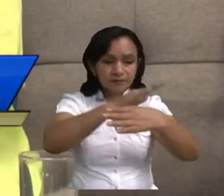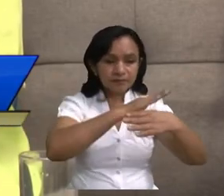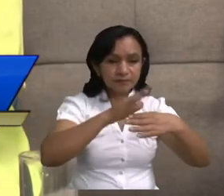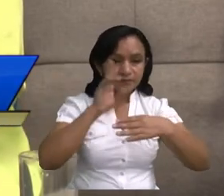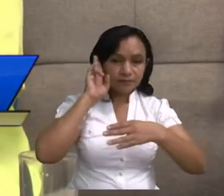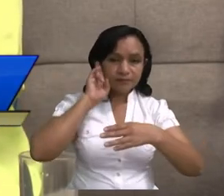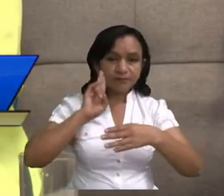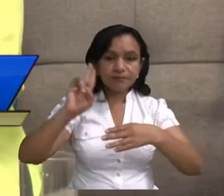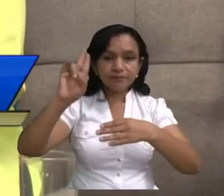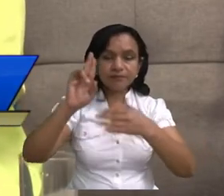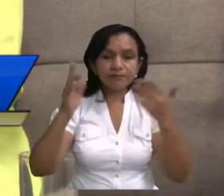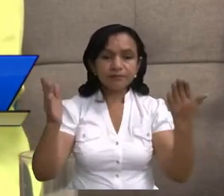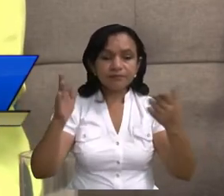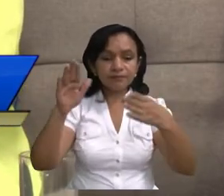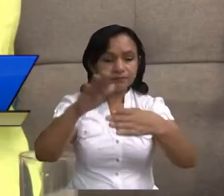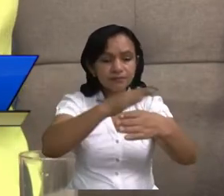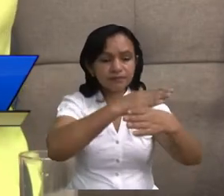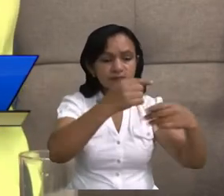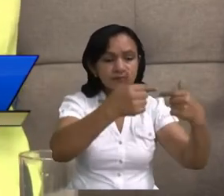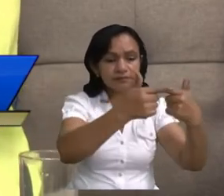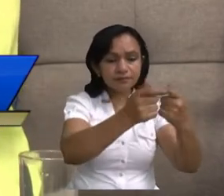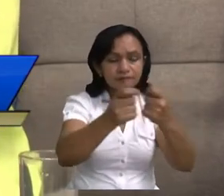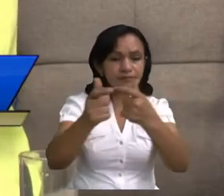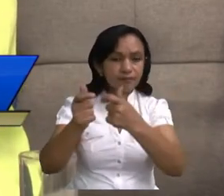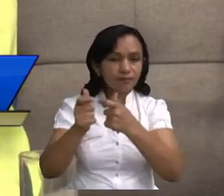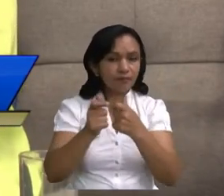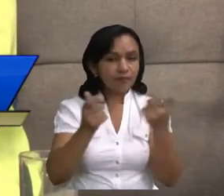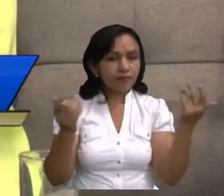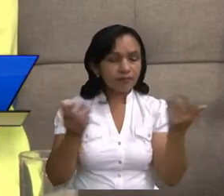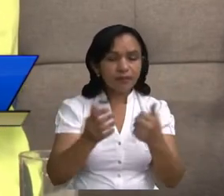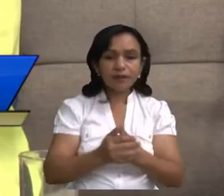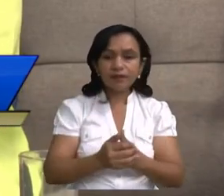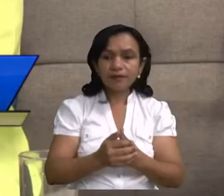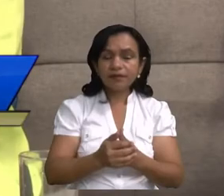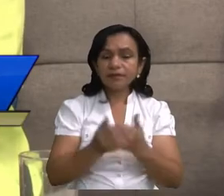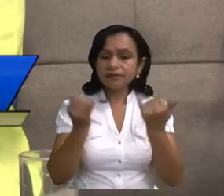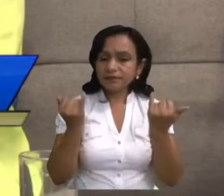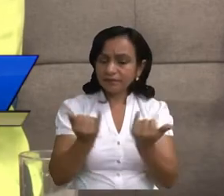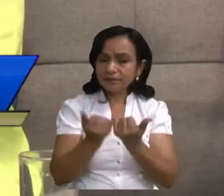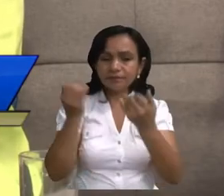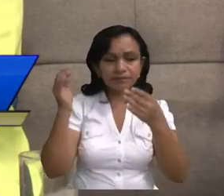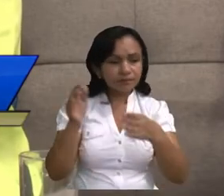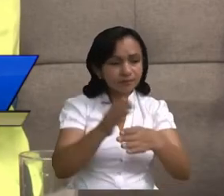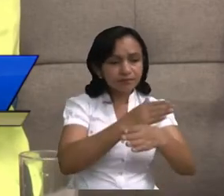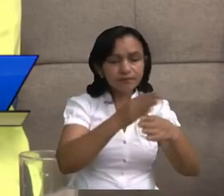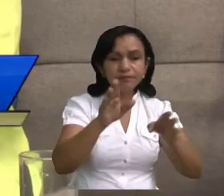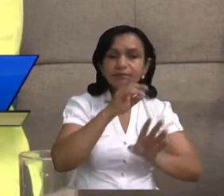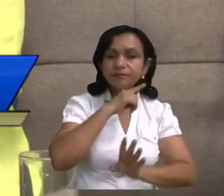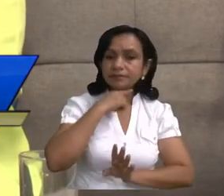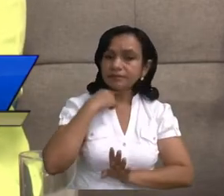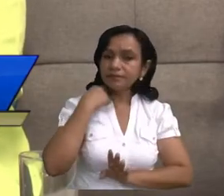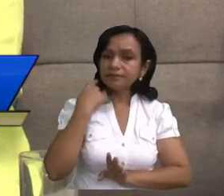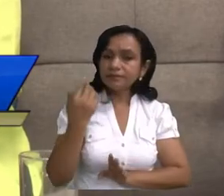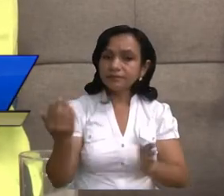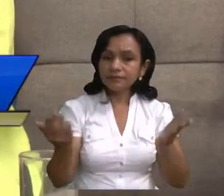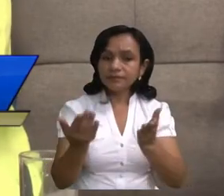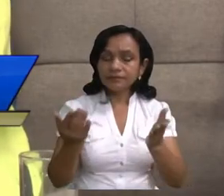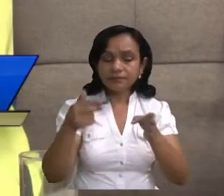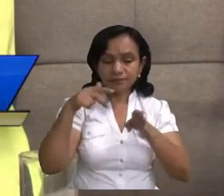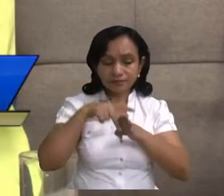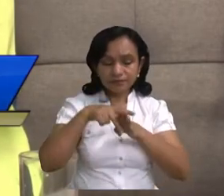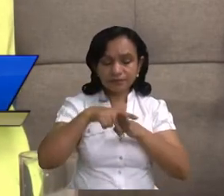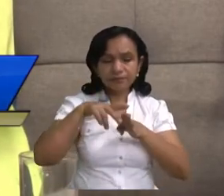con los distintos sectores, con las distintas realidades, tanto urbanas como